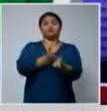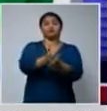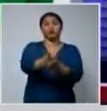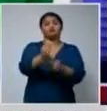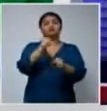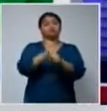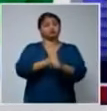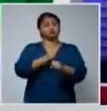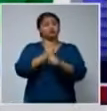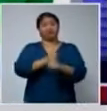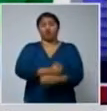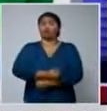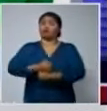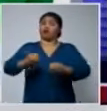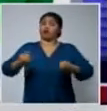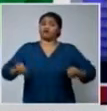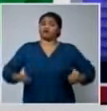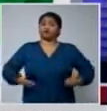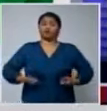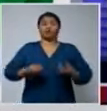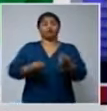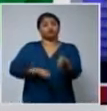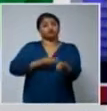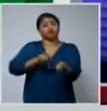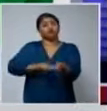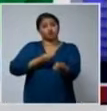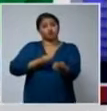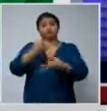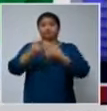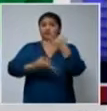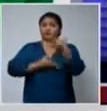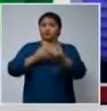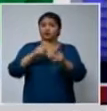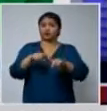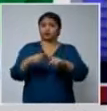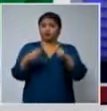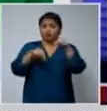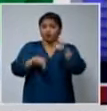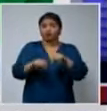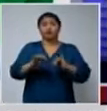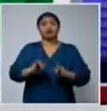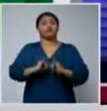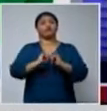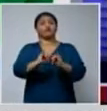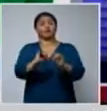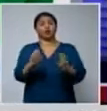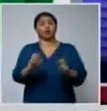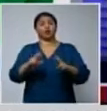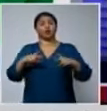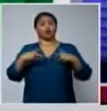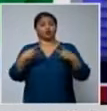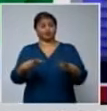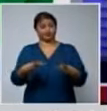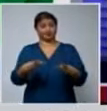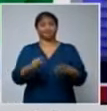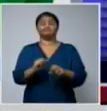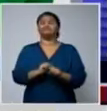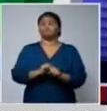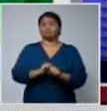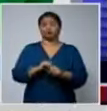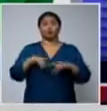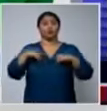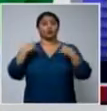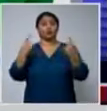sentido. Y digo esto teniendo en cuenta que hoy informamos nuevamente el fallecimiento de